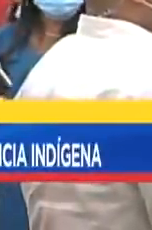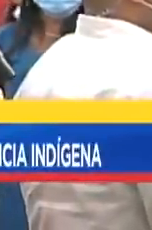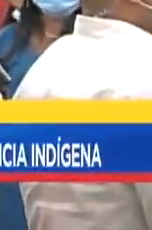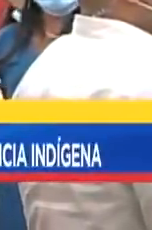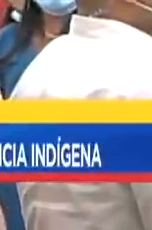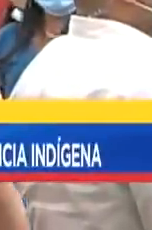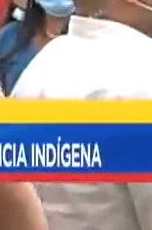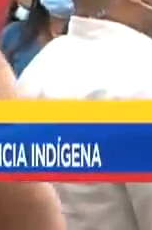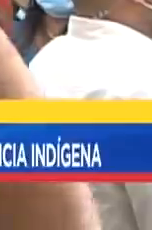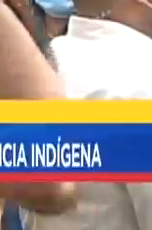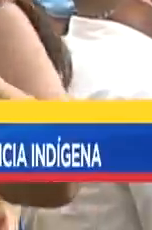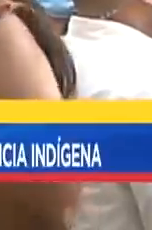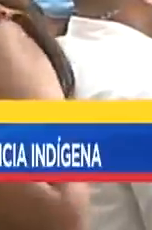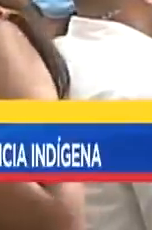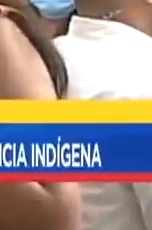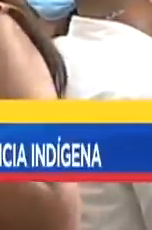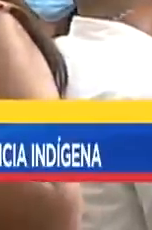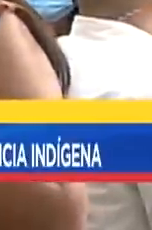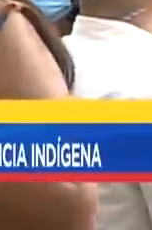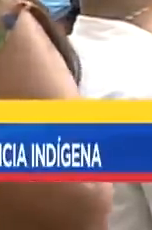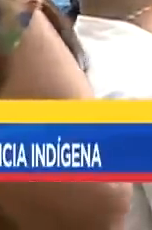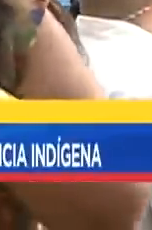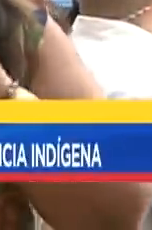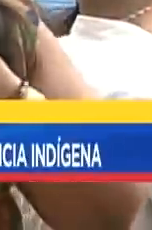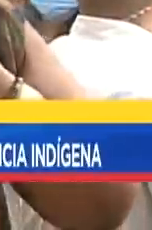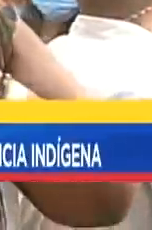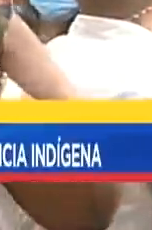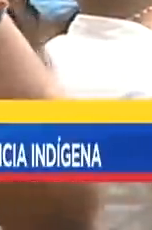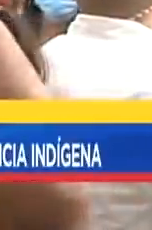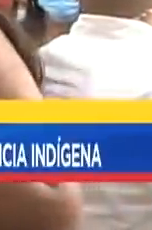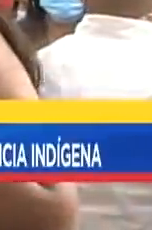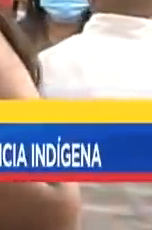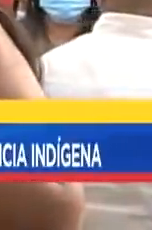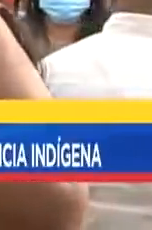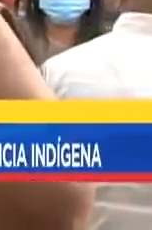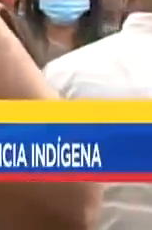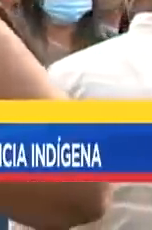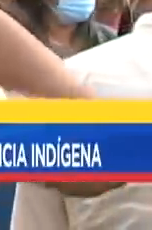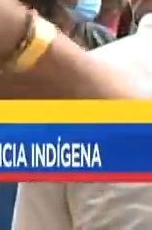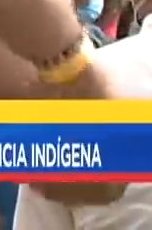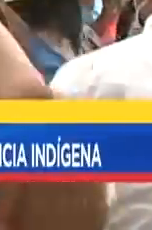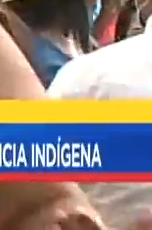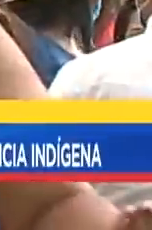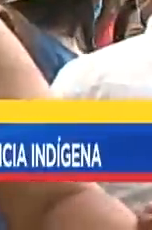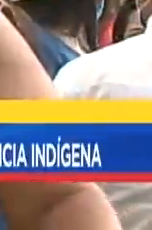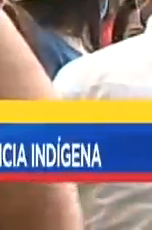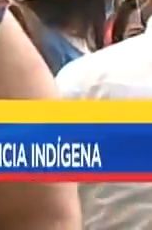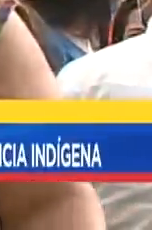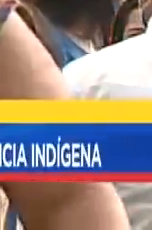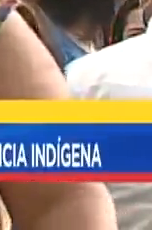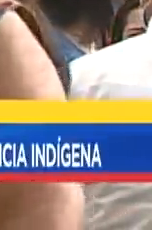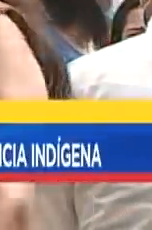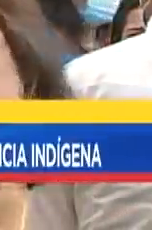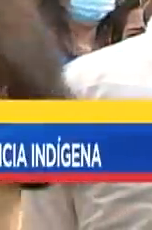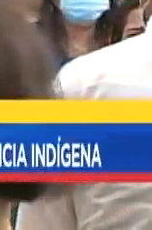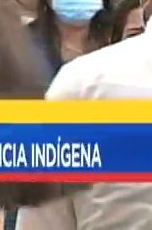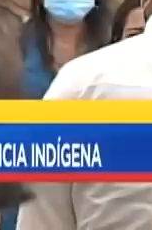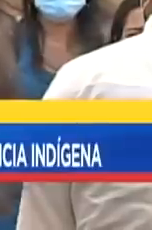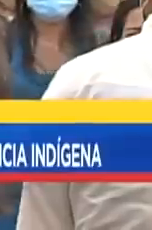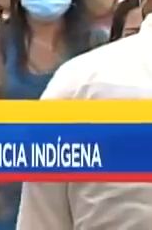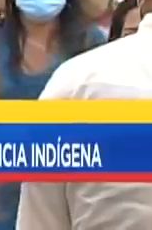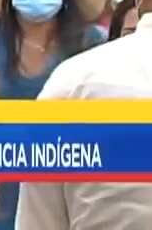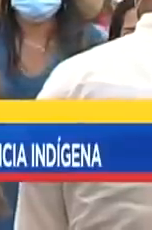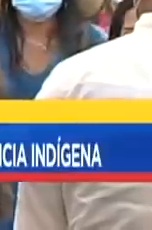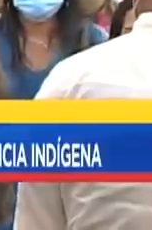de la patria! ¿Quién le habla, señor presidente? Silvia Parequeimo, vocera del pueblo